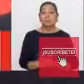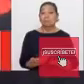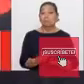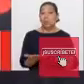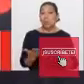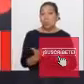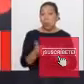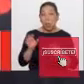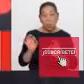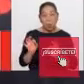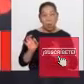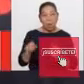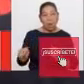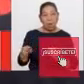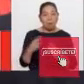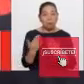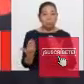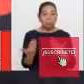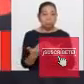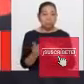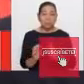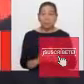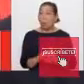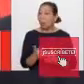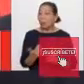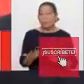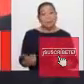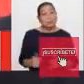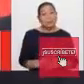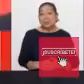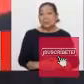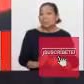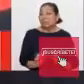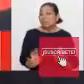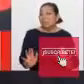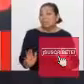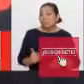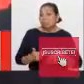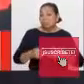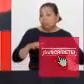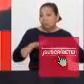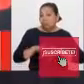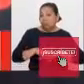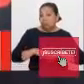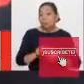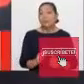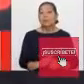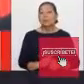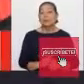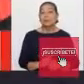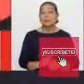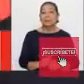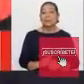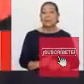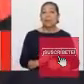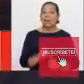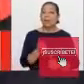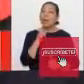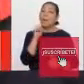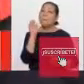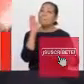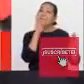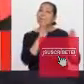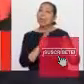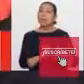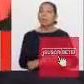Estudian en el colegio. Esa es la única relación que existe. No hay otra relación. Y todo eso está en proceso investigatorio, ¿no? Sí, general. Ahora, hay una preocupación en